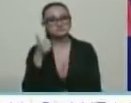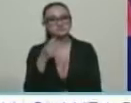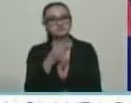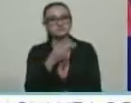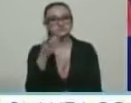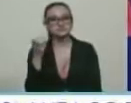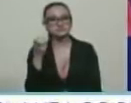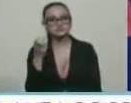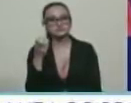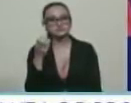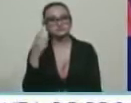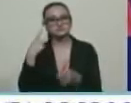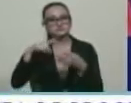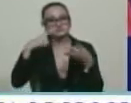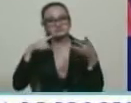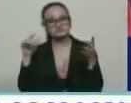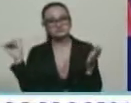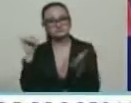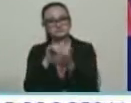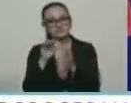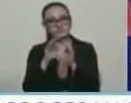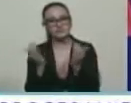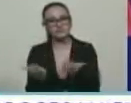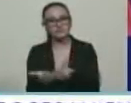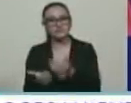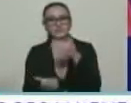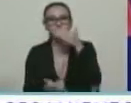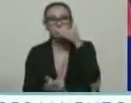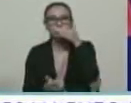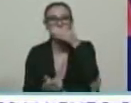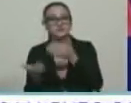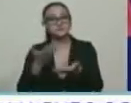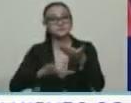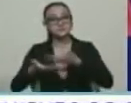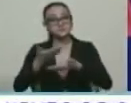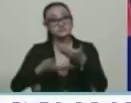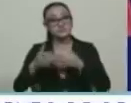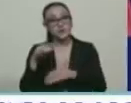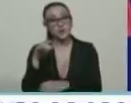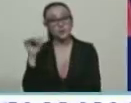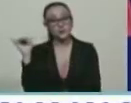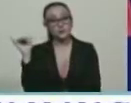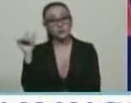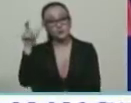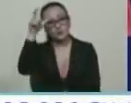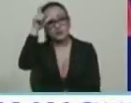300 destinaciones. El sector de comercios de Turquía es